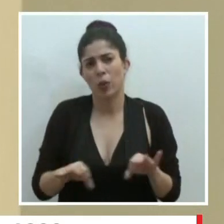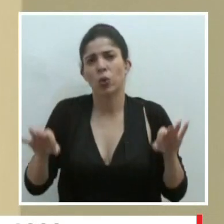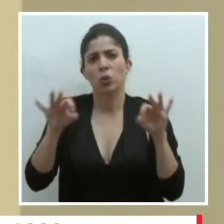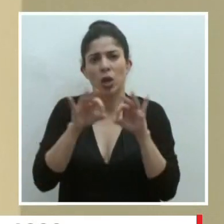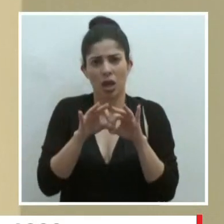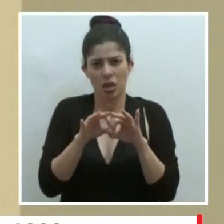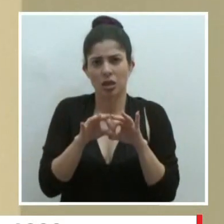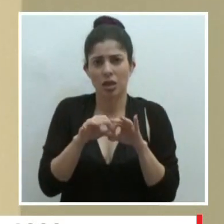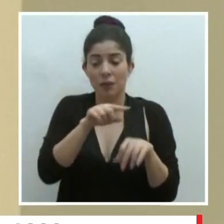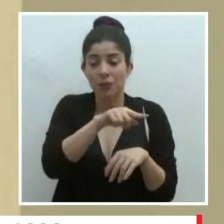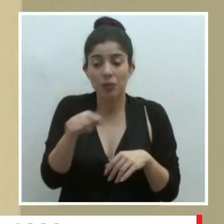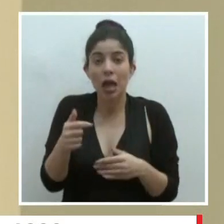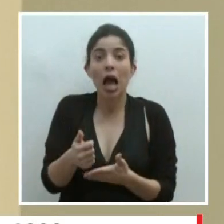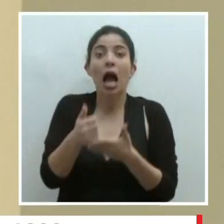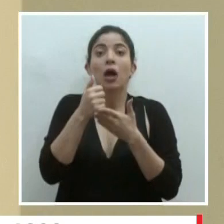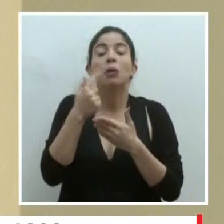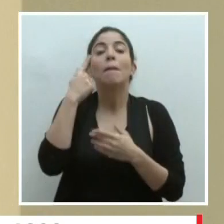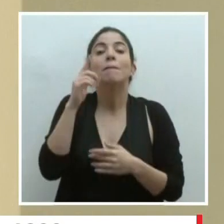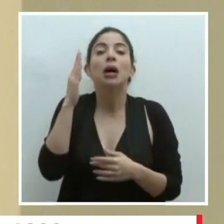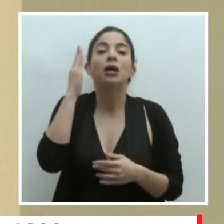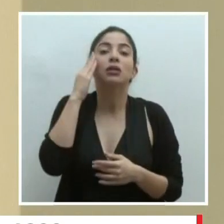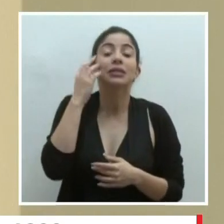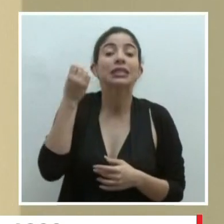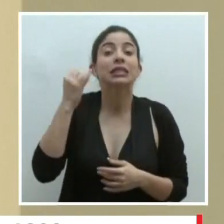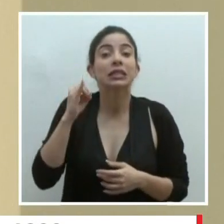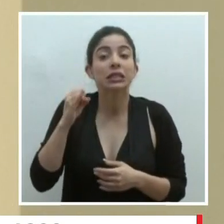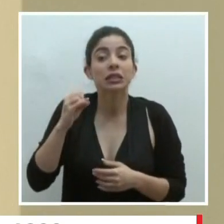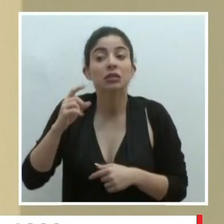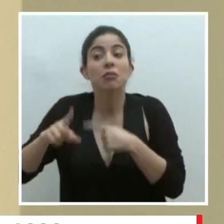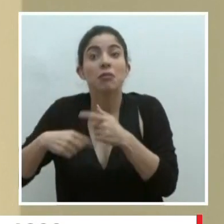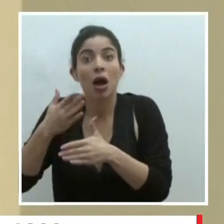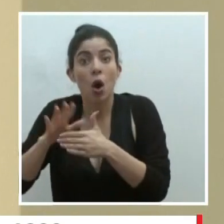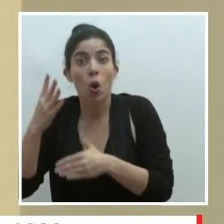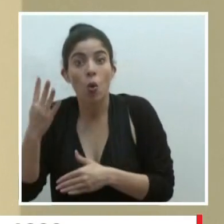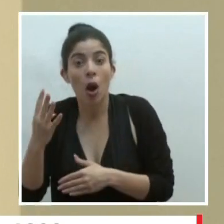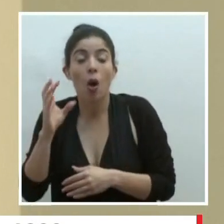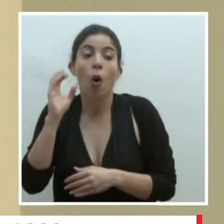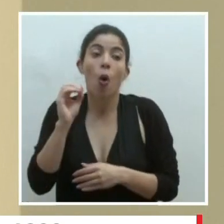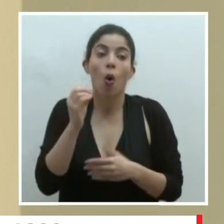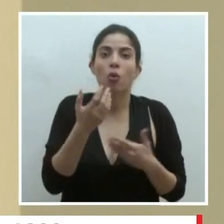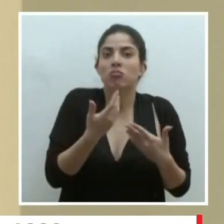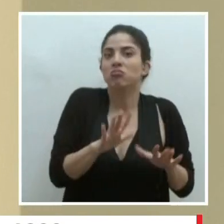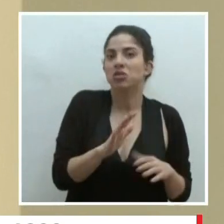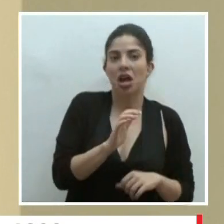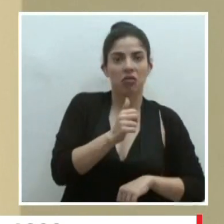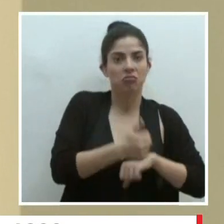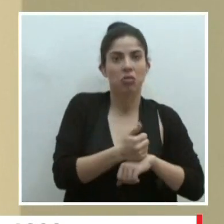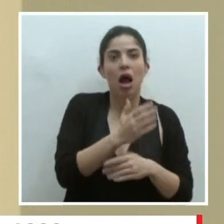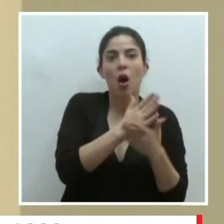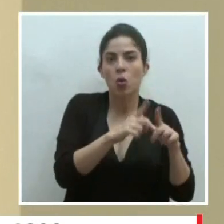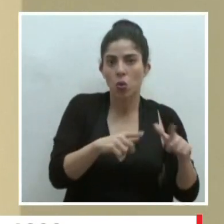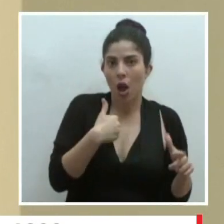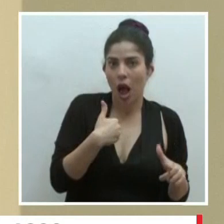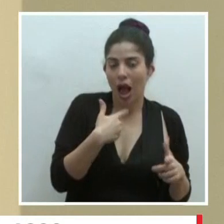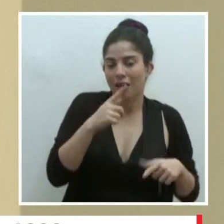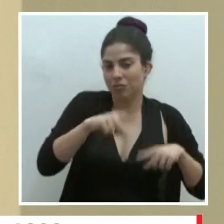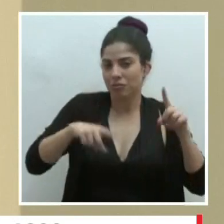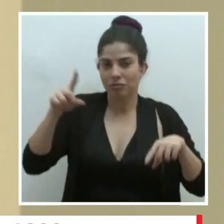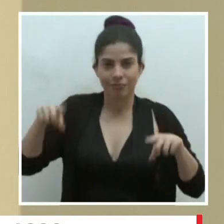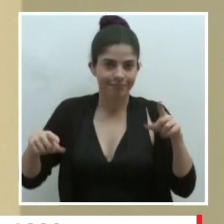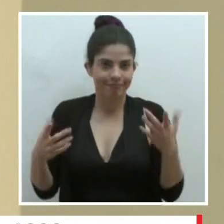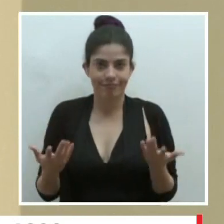para justamente decir que estamos avanzando hacia la fase 4 o si ya la tenemos incluso instaurada en algunos lugares. Y yo también he